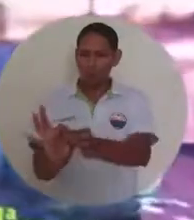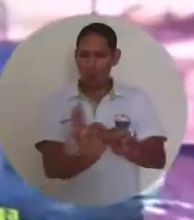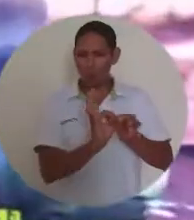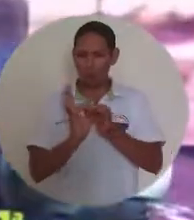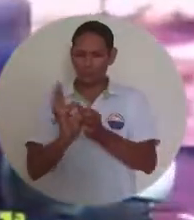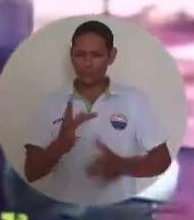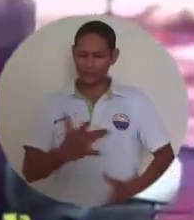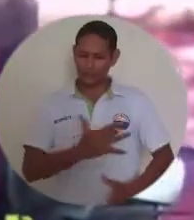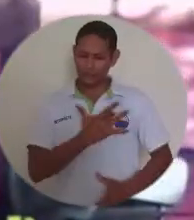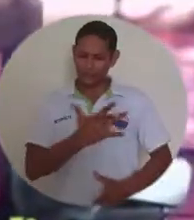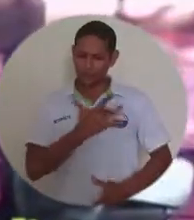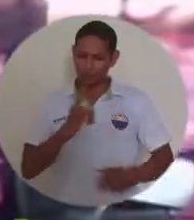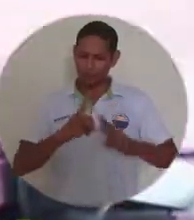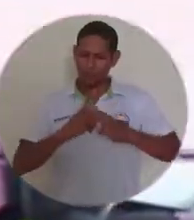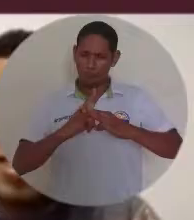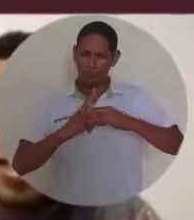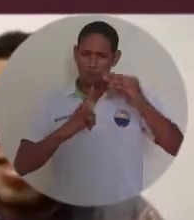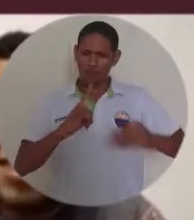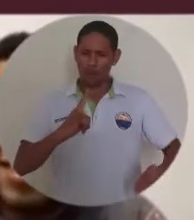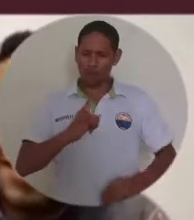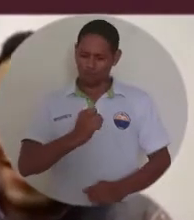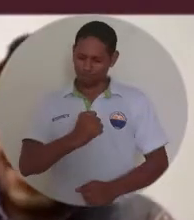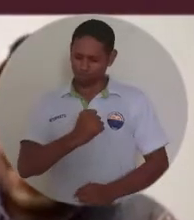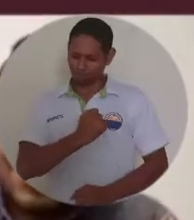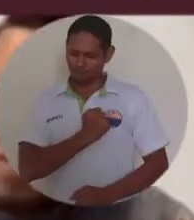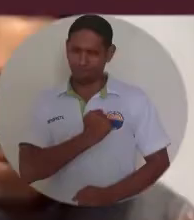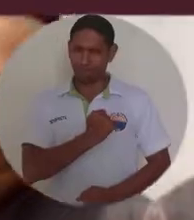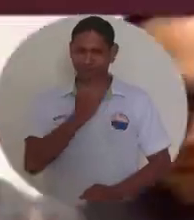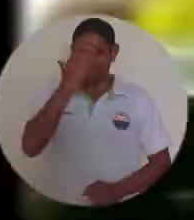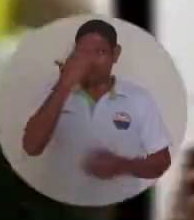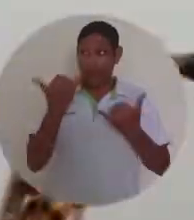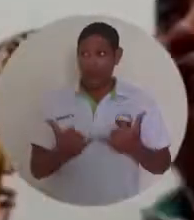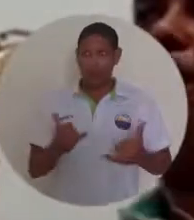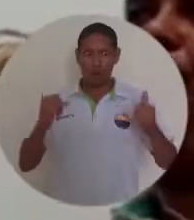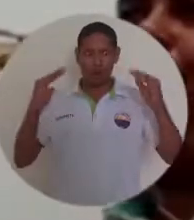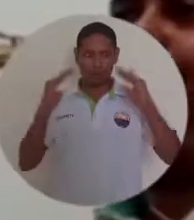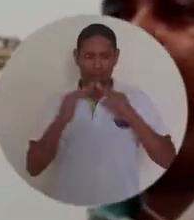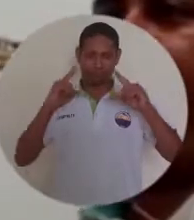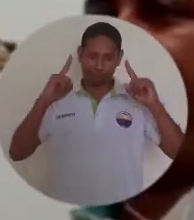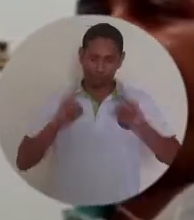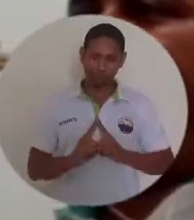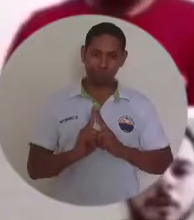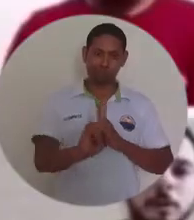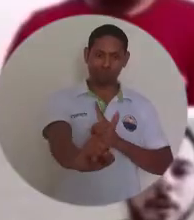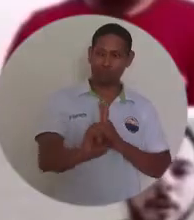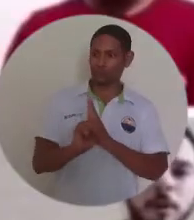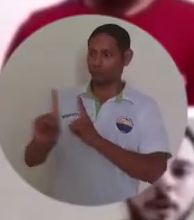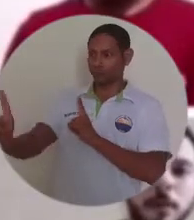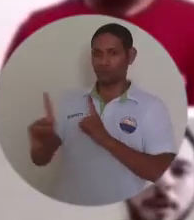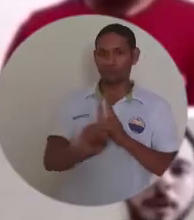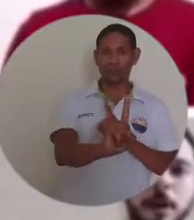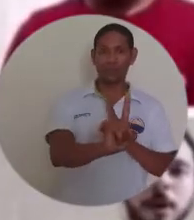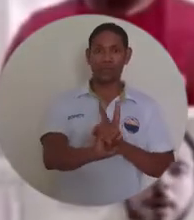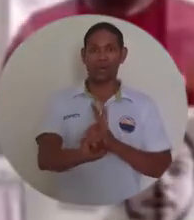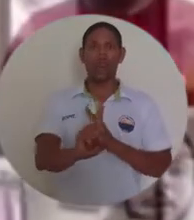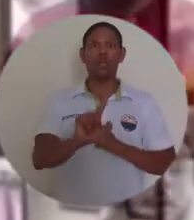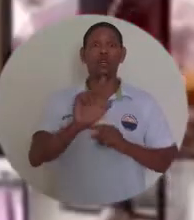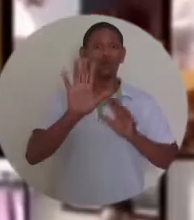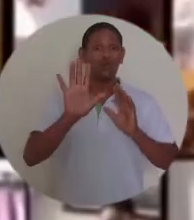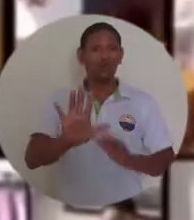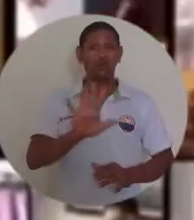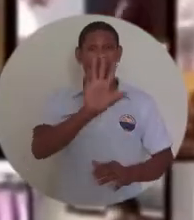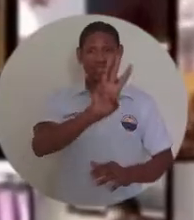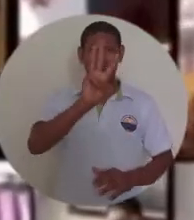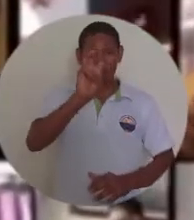Promoviendo un mensaje de unión y sentido de pertenencia a pesar de las actuales circunstancias de confinamiento y distanciamiento social, la Universidad